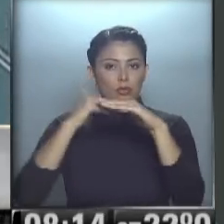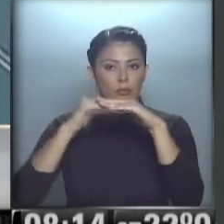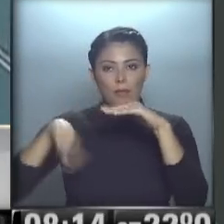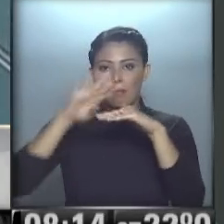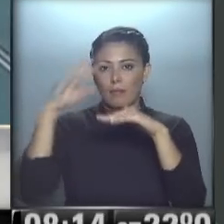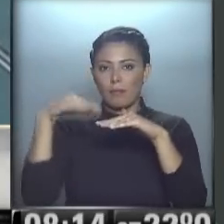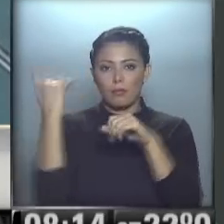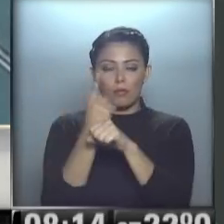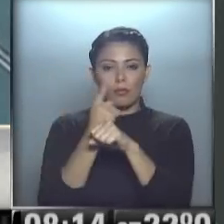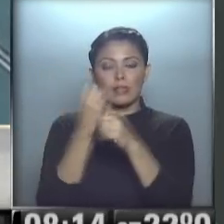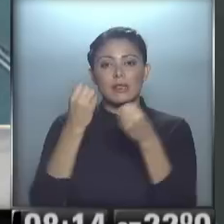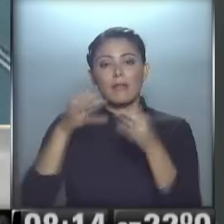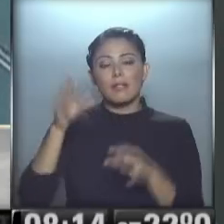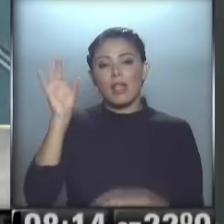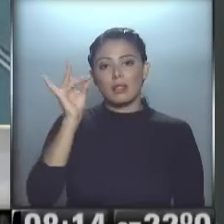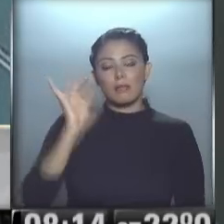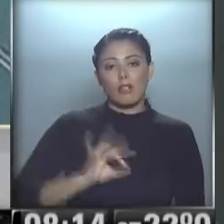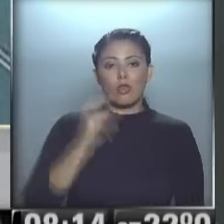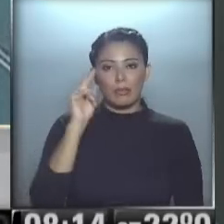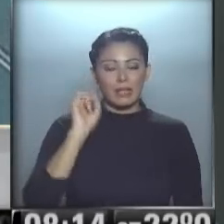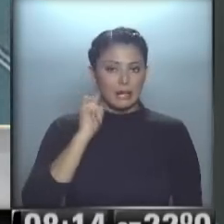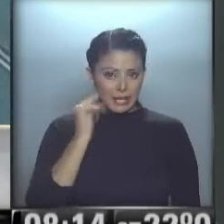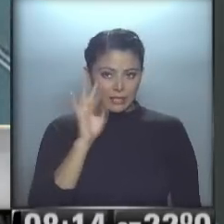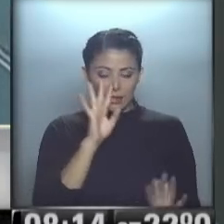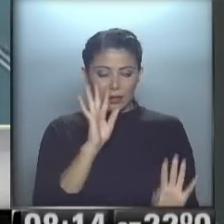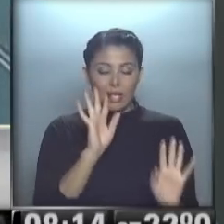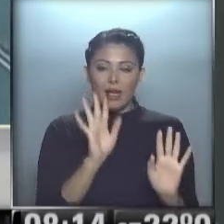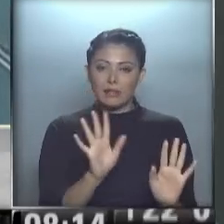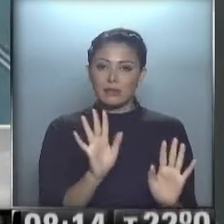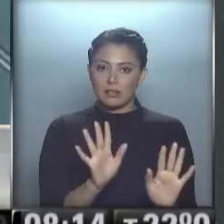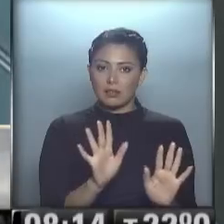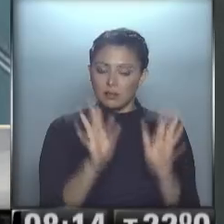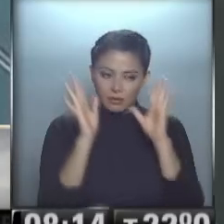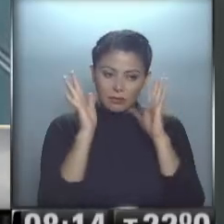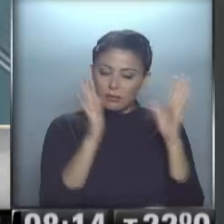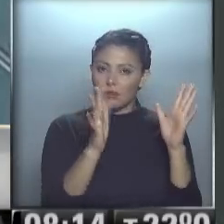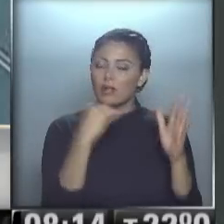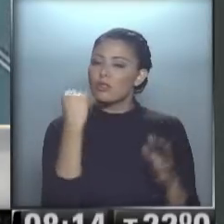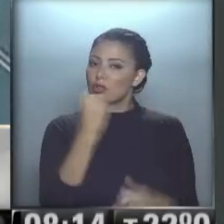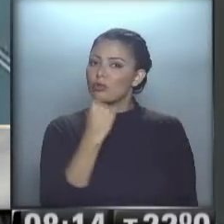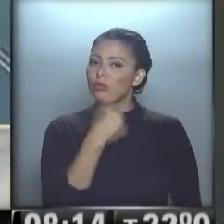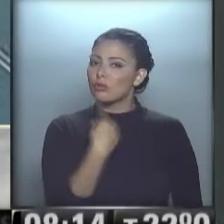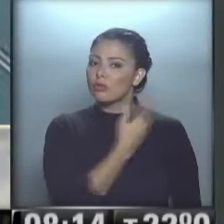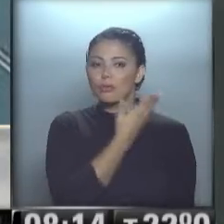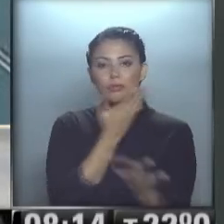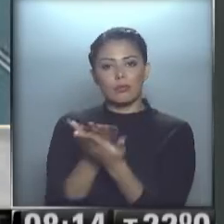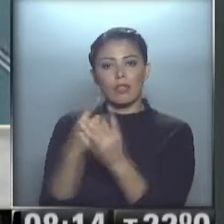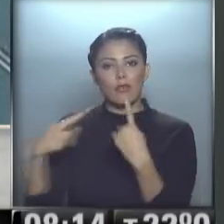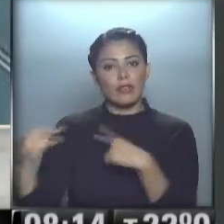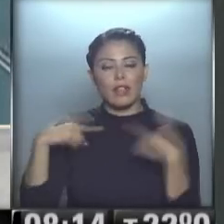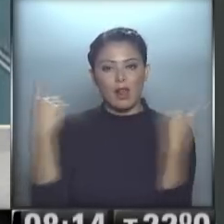el mes de diciembre del año 2013 Esa es la perspectiva que nosotros le hemos planteados a los